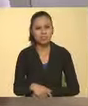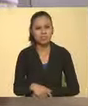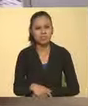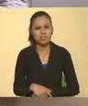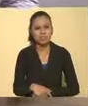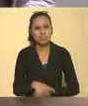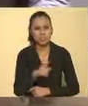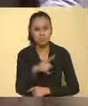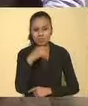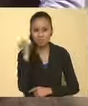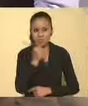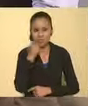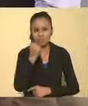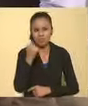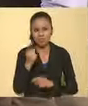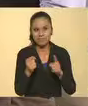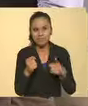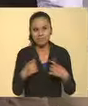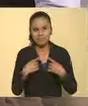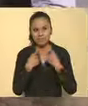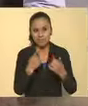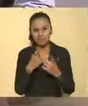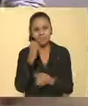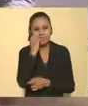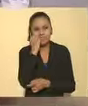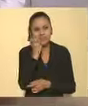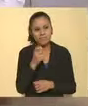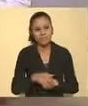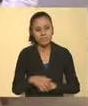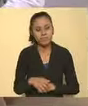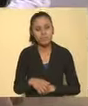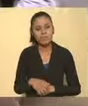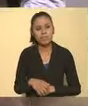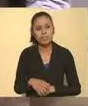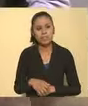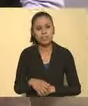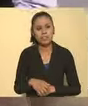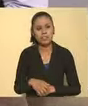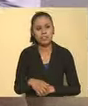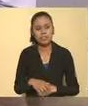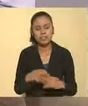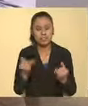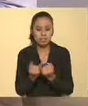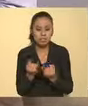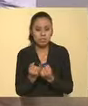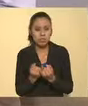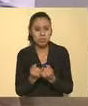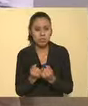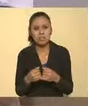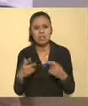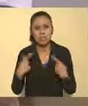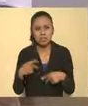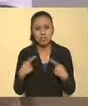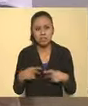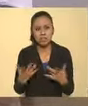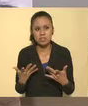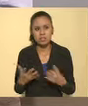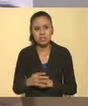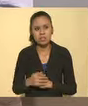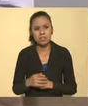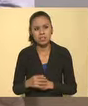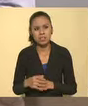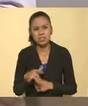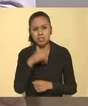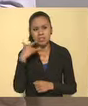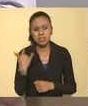eres afortunado si te da limones, ¿no? Pero bueno, hacen eso. Y también hay gente que lo que hace con el guacamole, esto lo hace mi mamá,